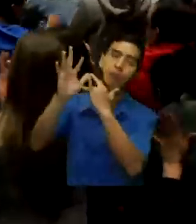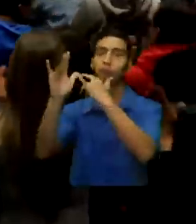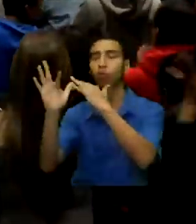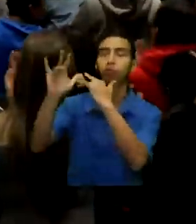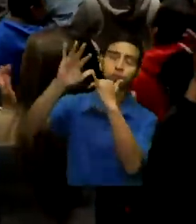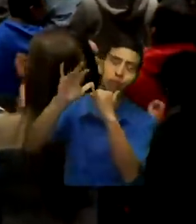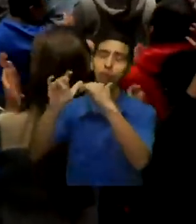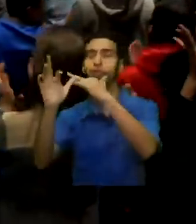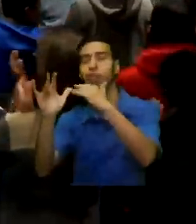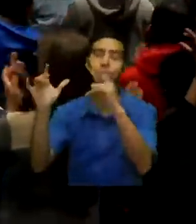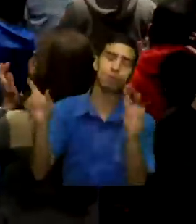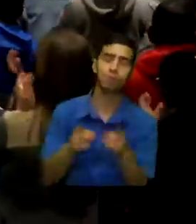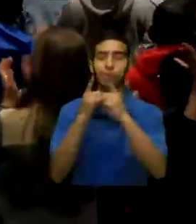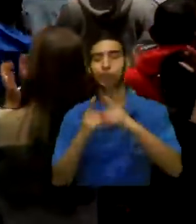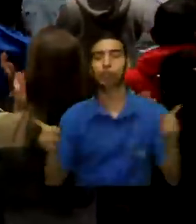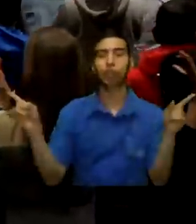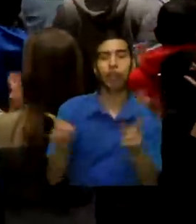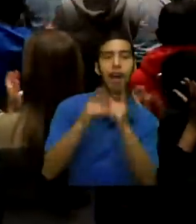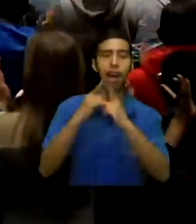Aleluya.